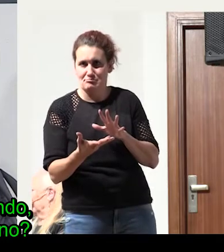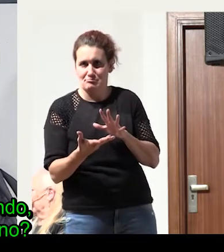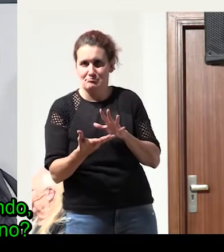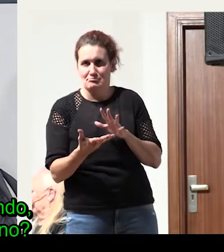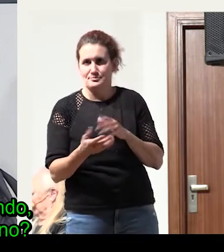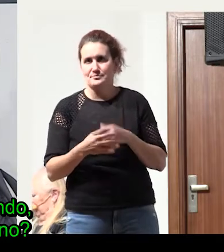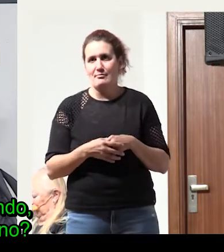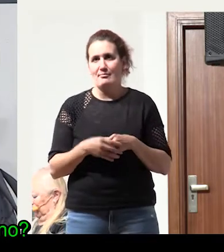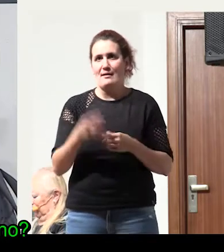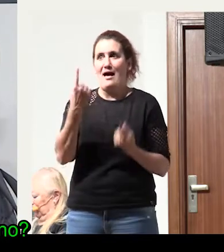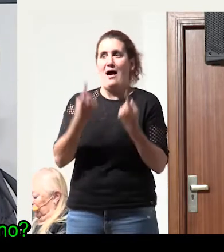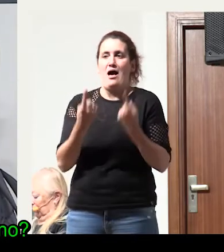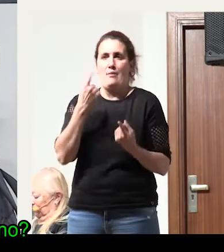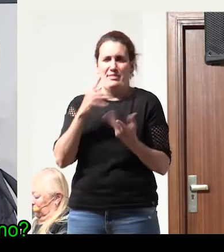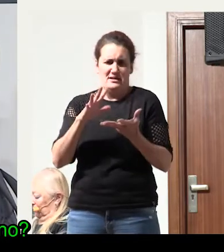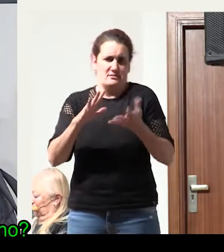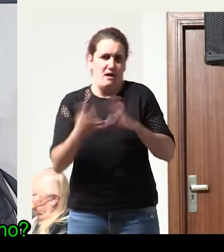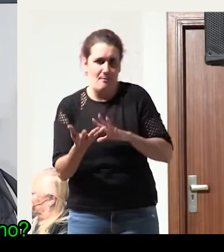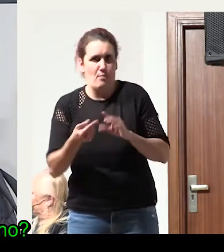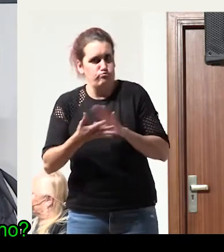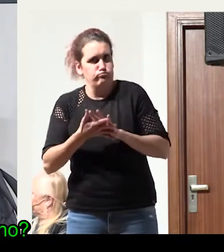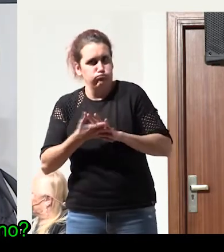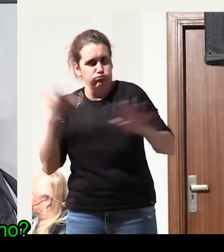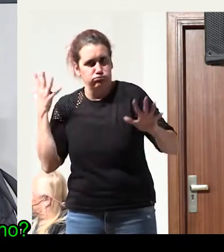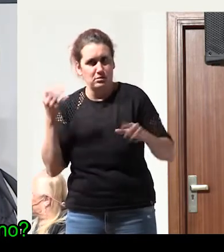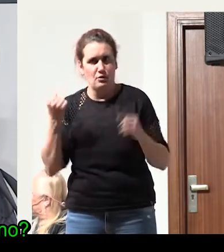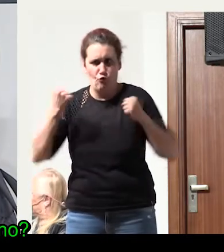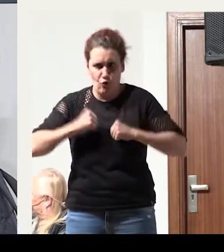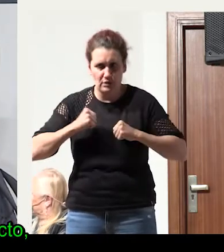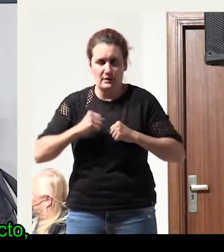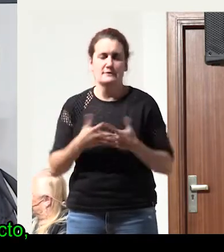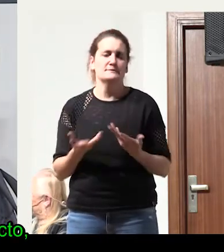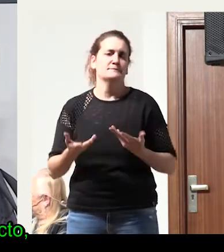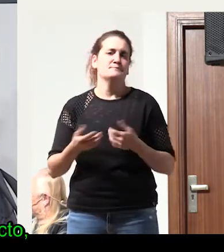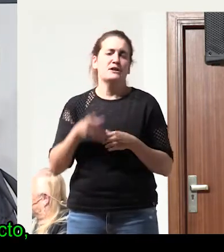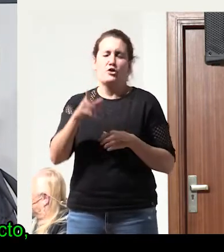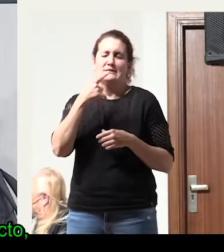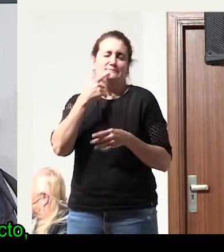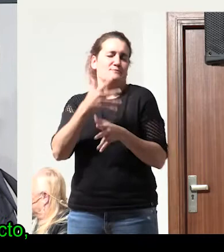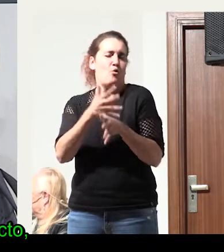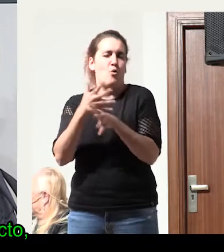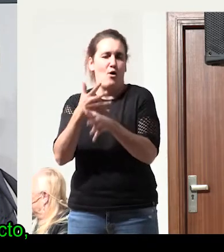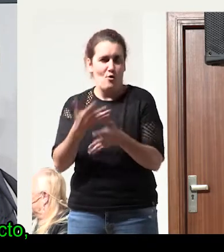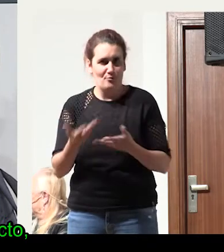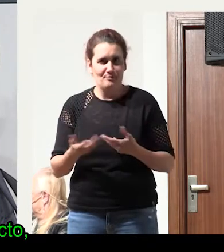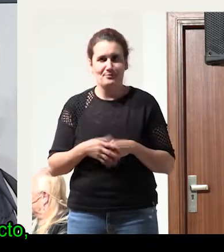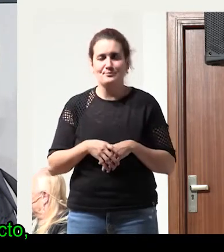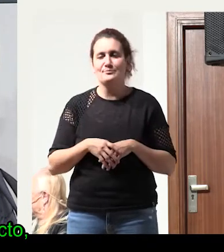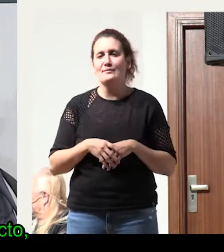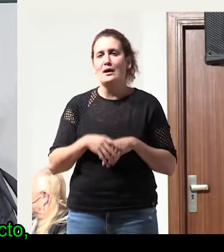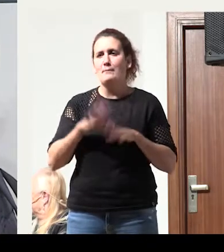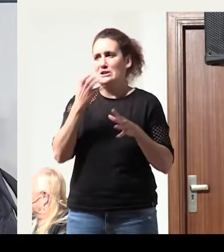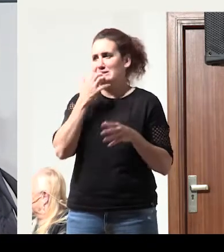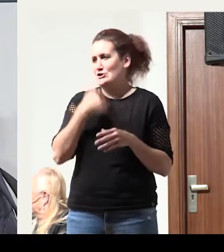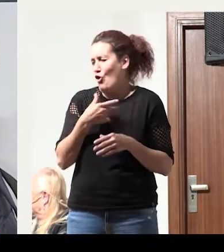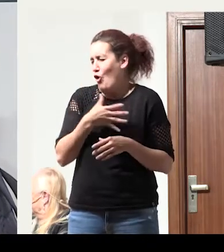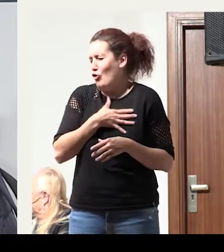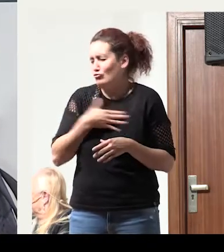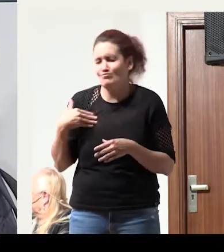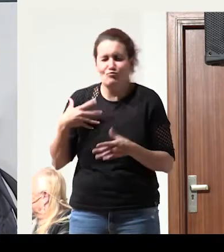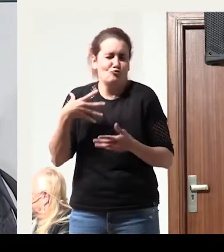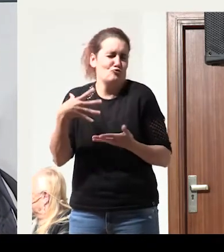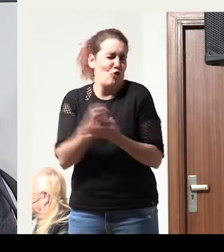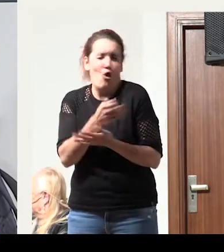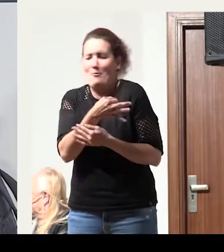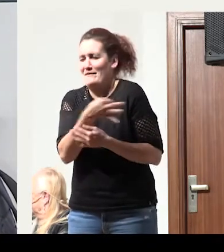muy acusadamente, ¿no? Sí. Entonces, bueno, es como un juego, ¿no? Pero sería un poco, claro, si yo todo lo quiero tener perfecto, pues cualquier cosita